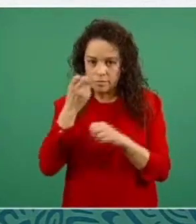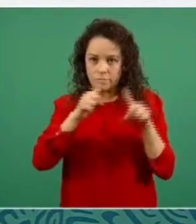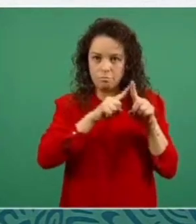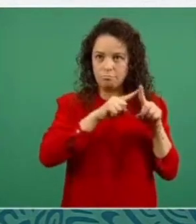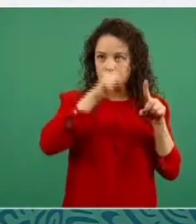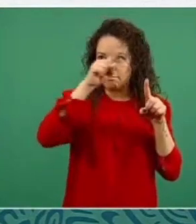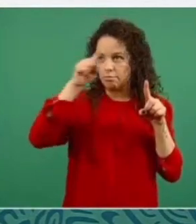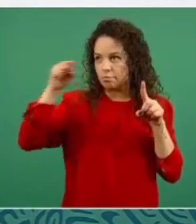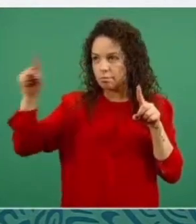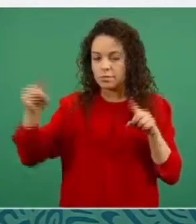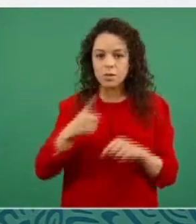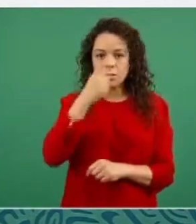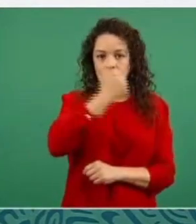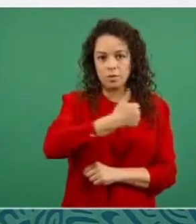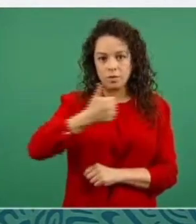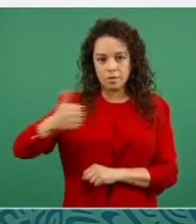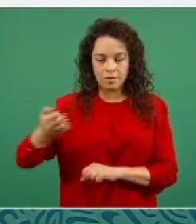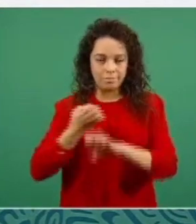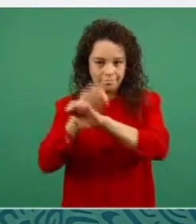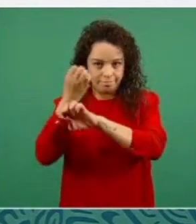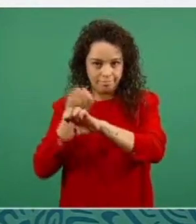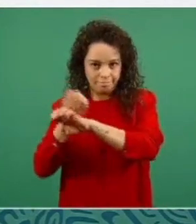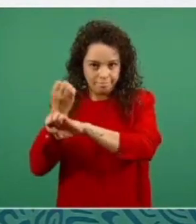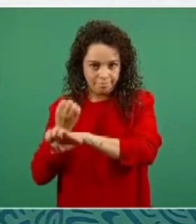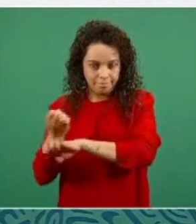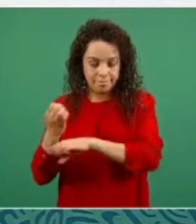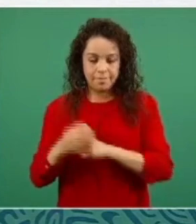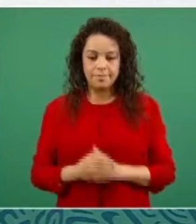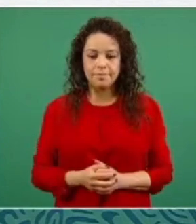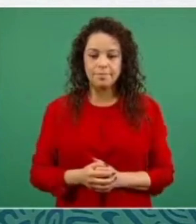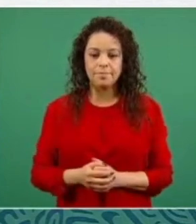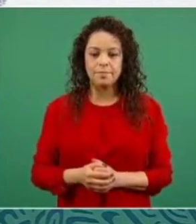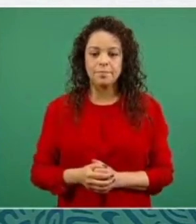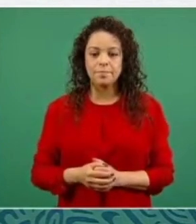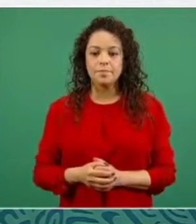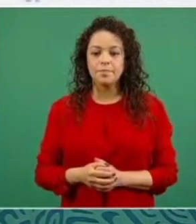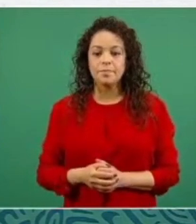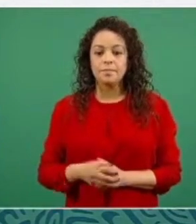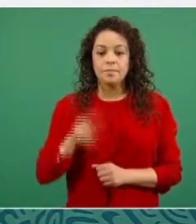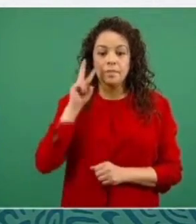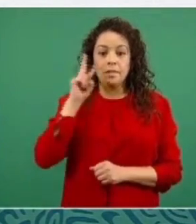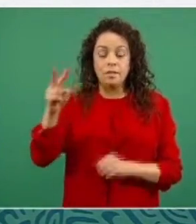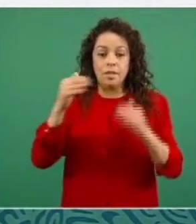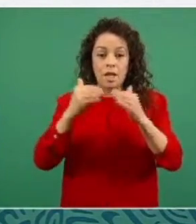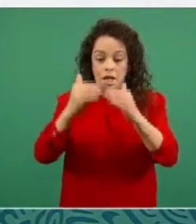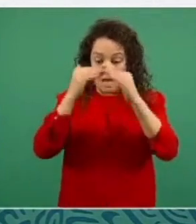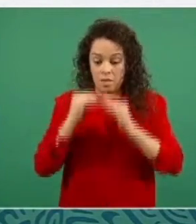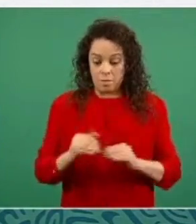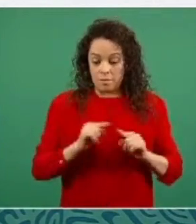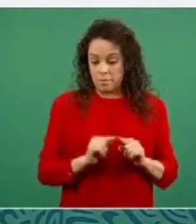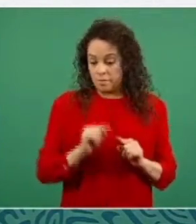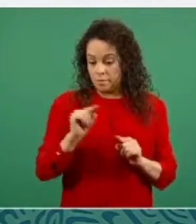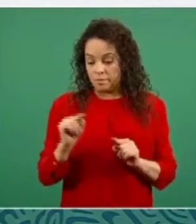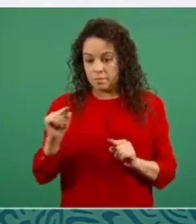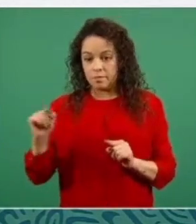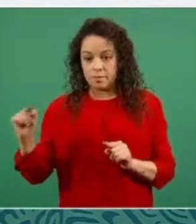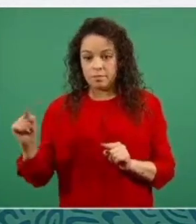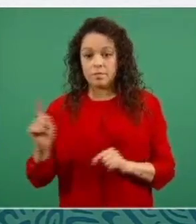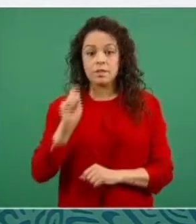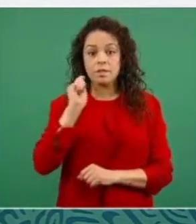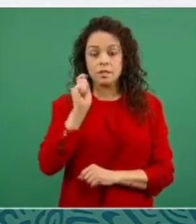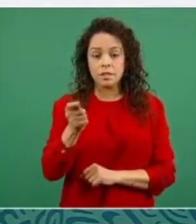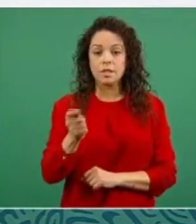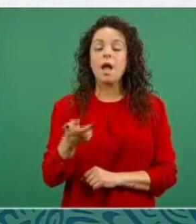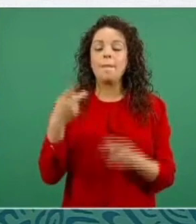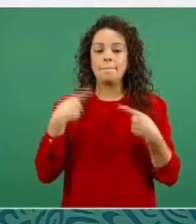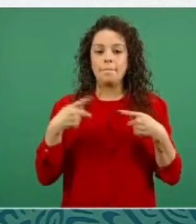cada una de las entidades federativas. La curva que está en espejo por debajo es el número de casos recuperados,